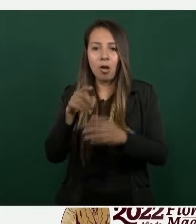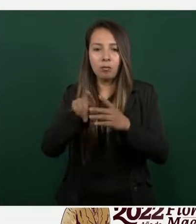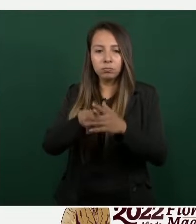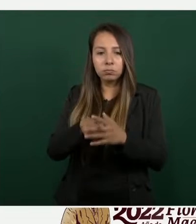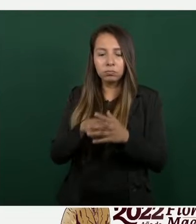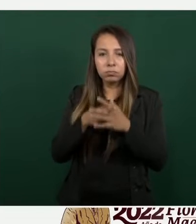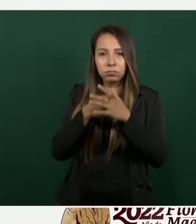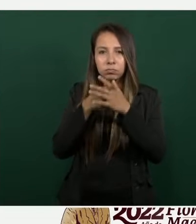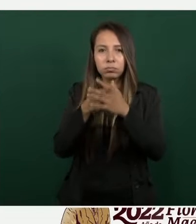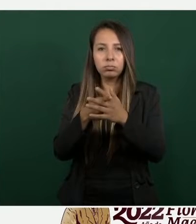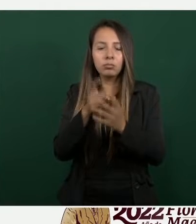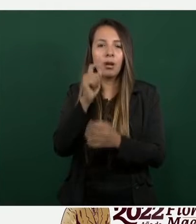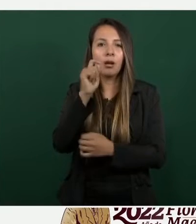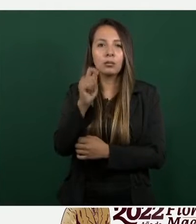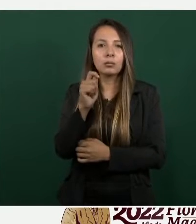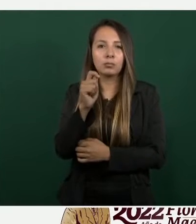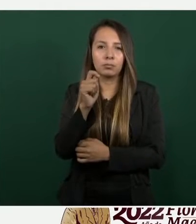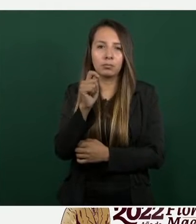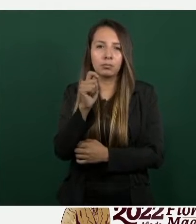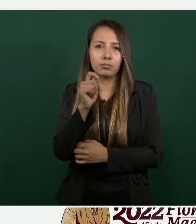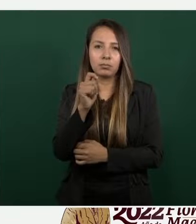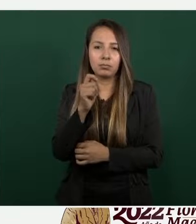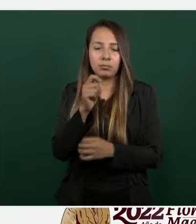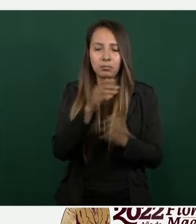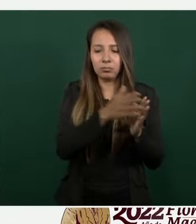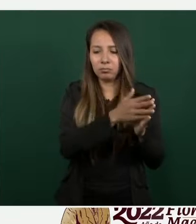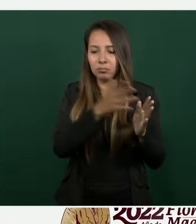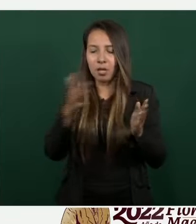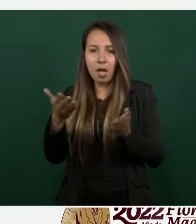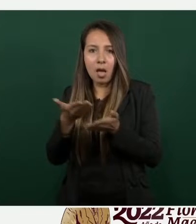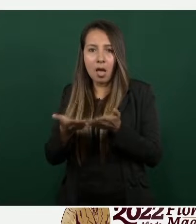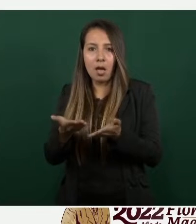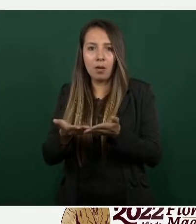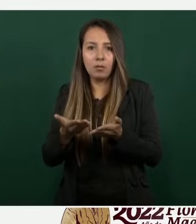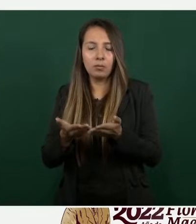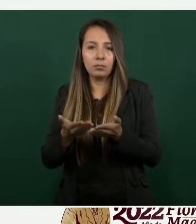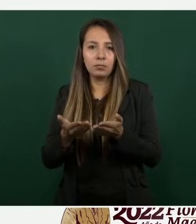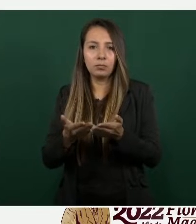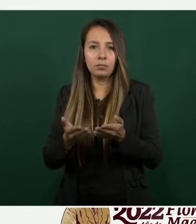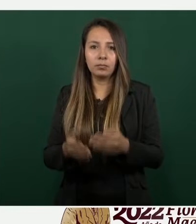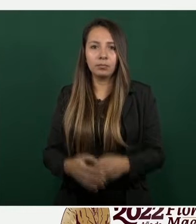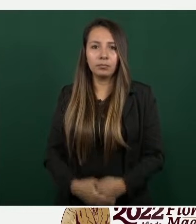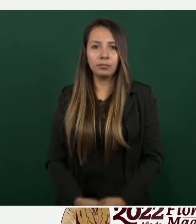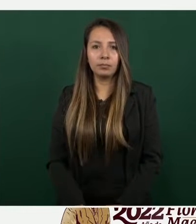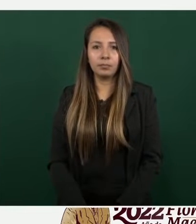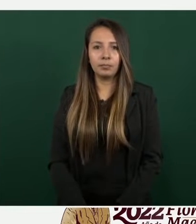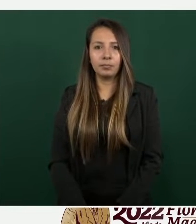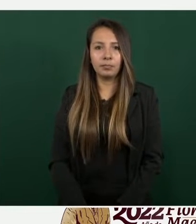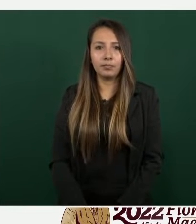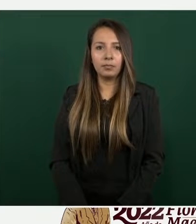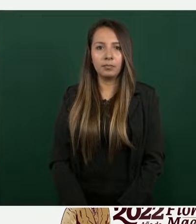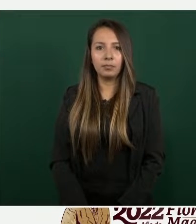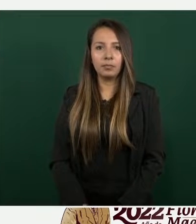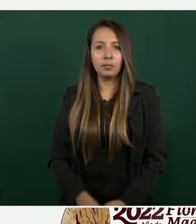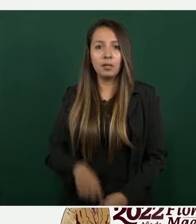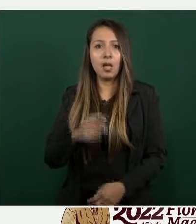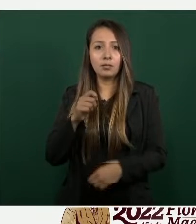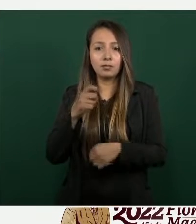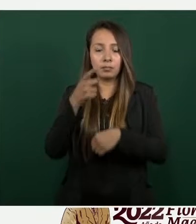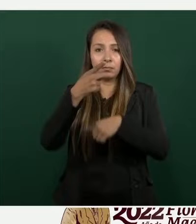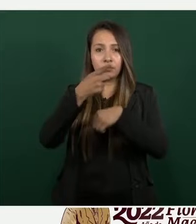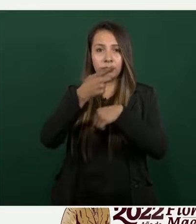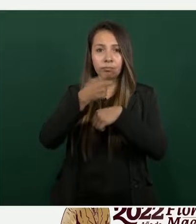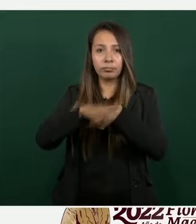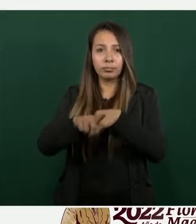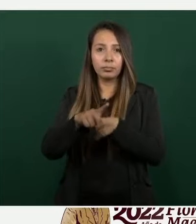el inicio de la administración actual. En lo que se refiere a los delitos